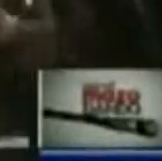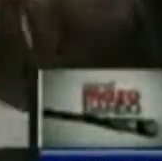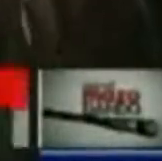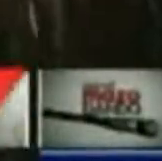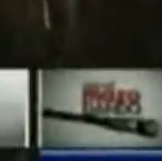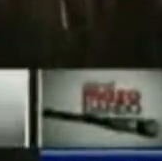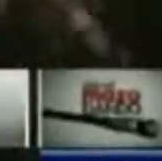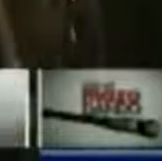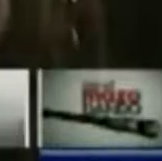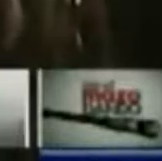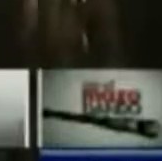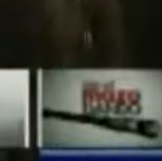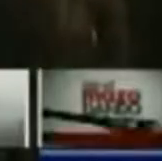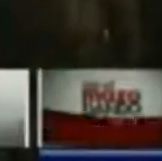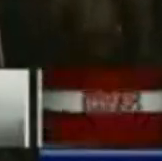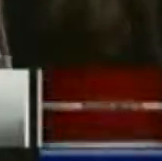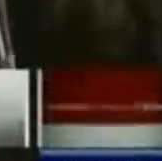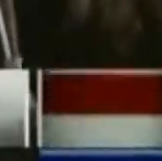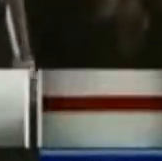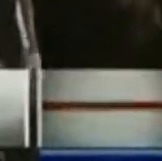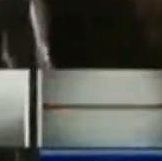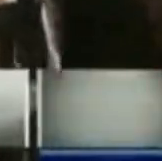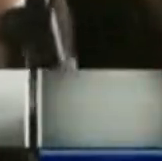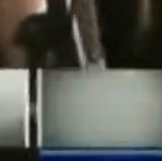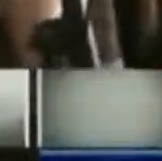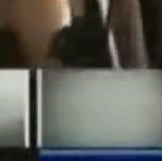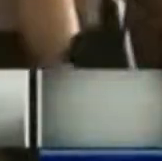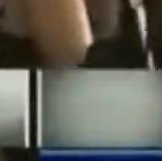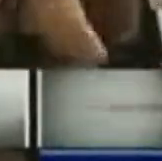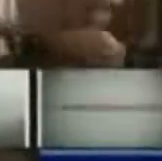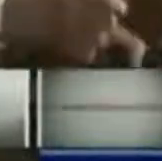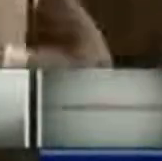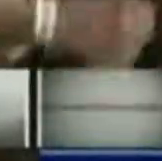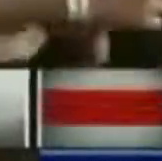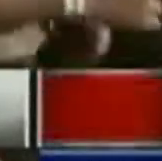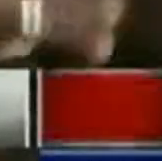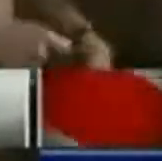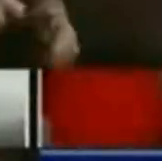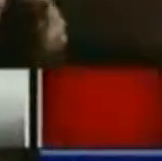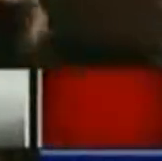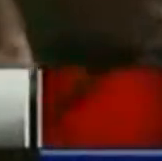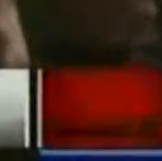violada cuando baila la cumbiamba Qué linda